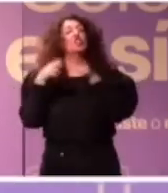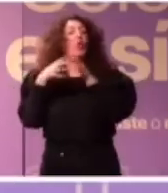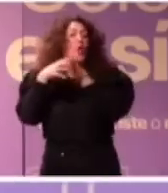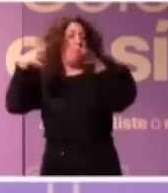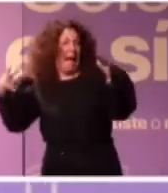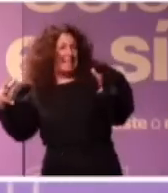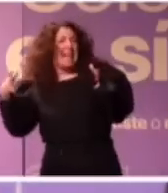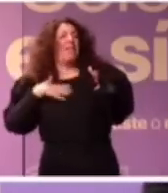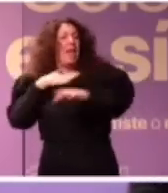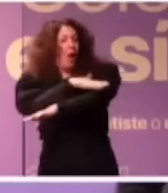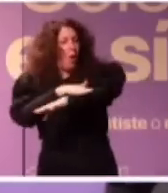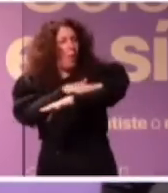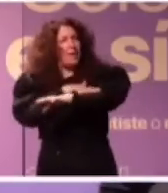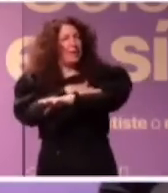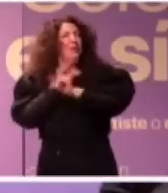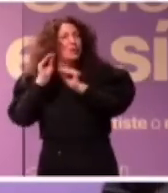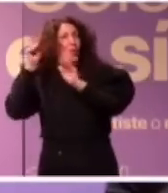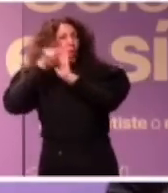gobierno necesita